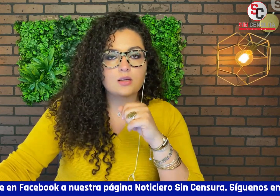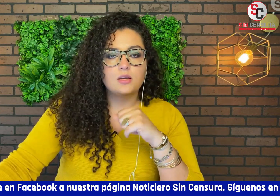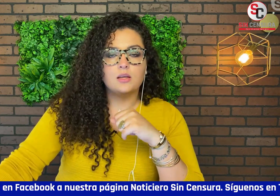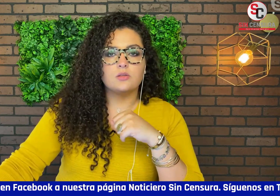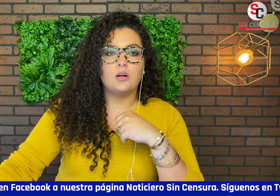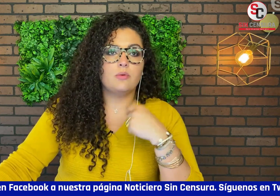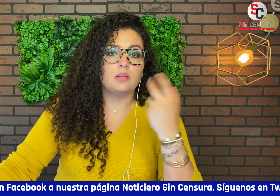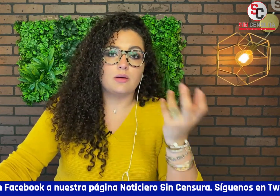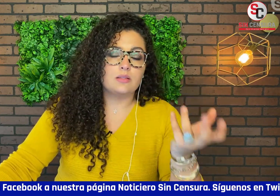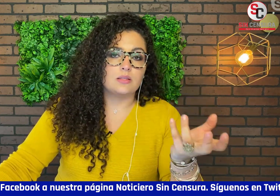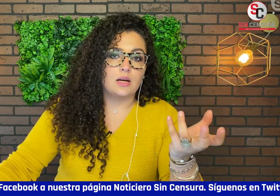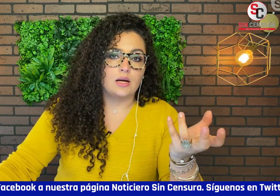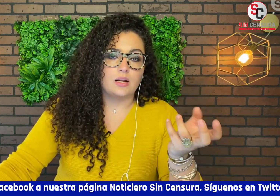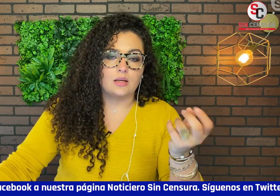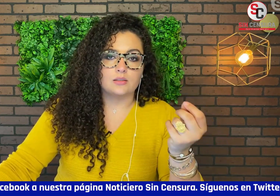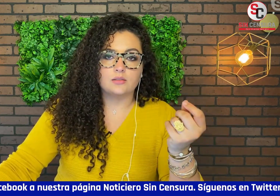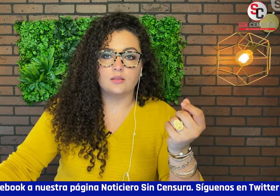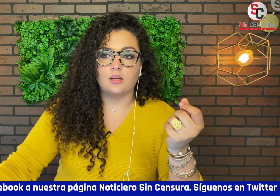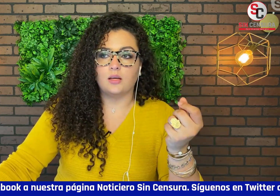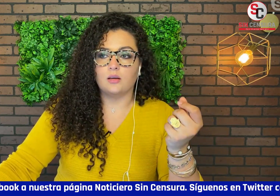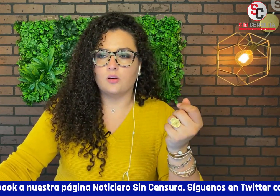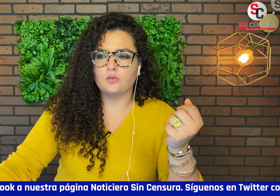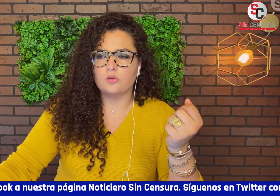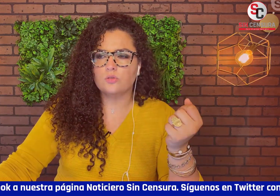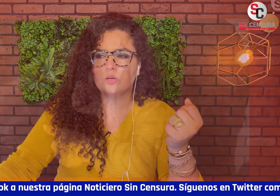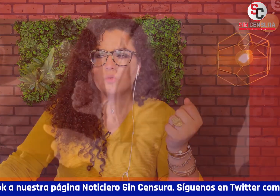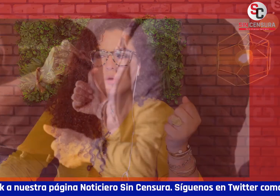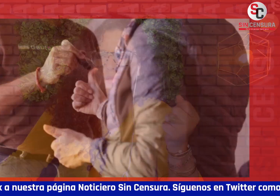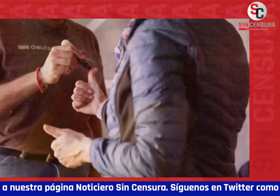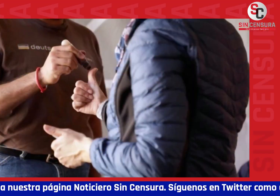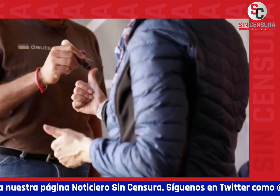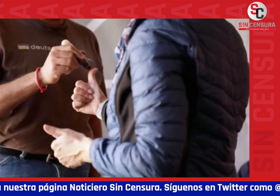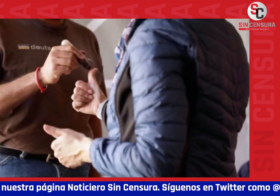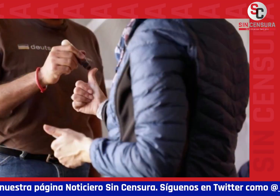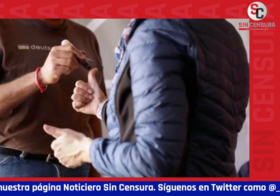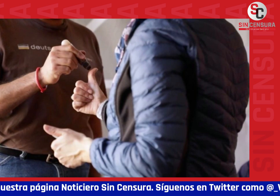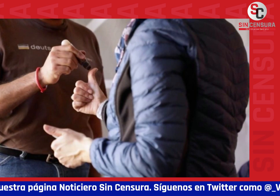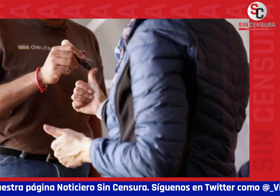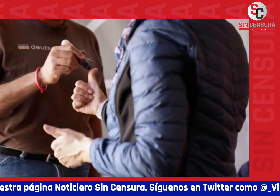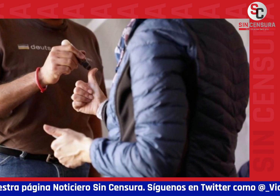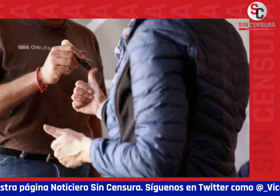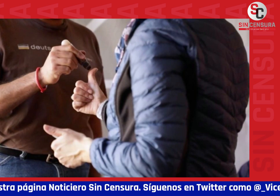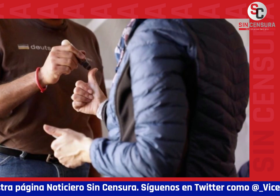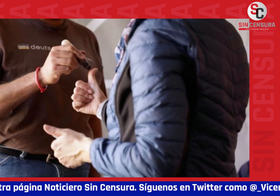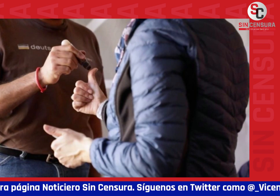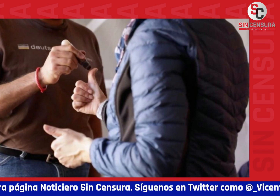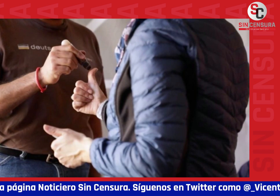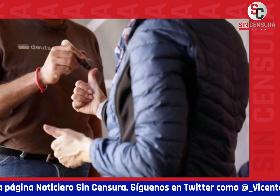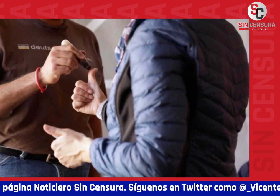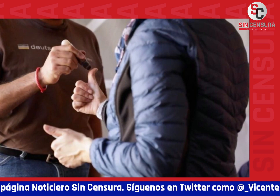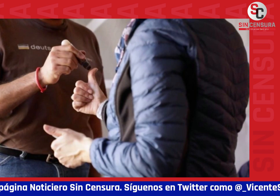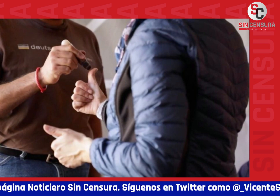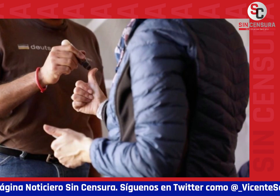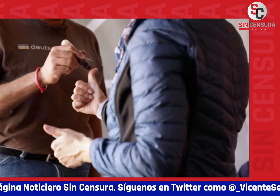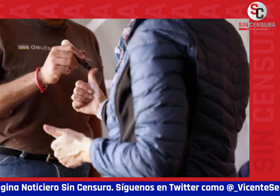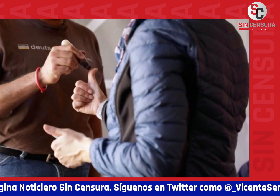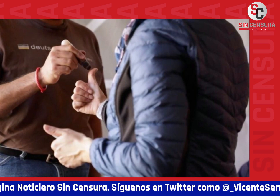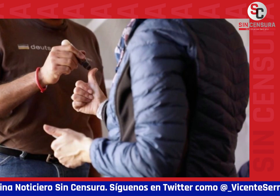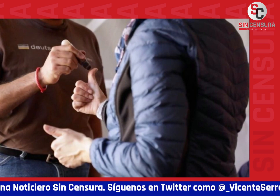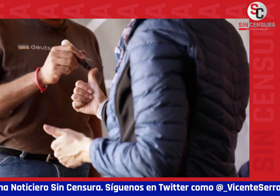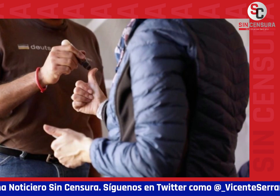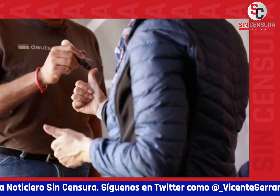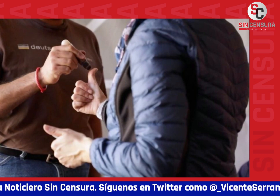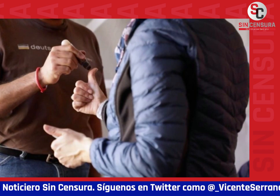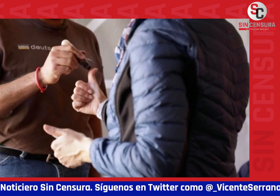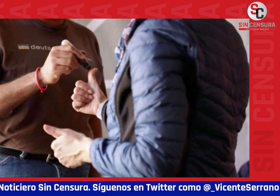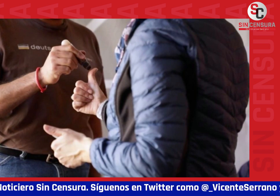casillas, que solamente va a instalar, creo que son 50.000 en vez de 169.000 que se habían instalado en